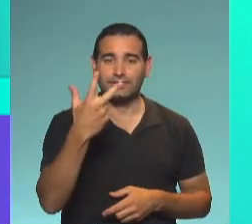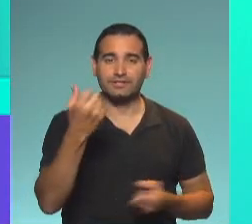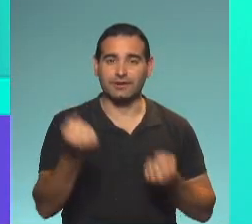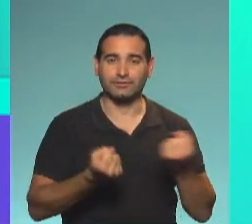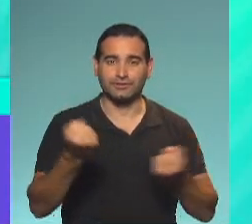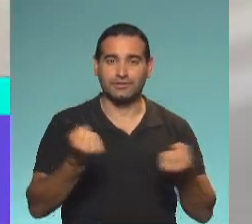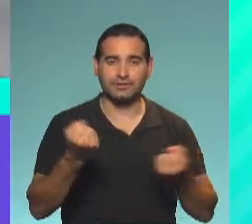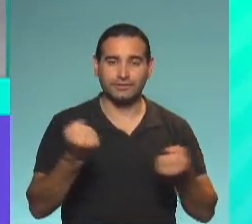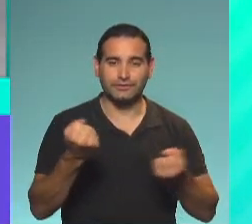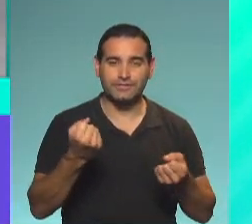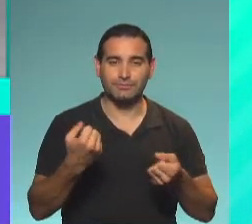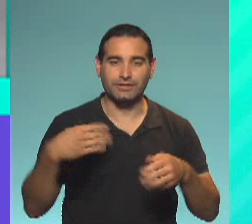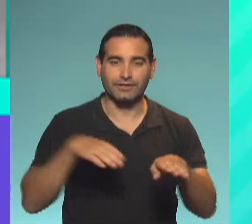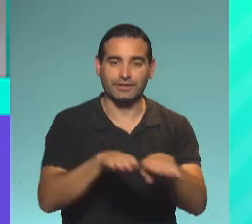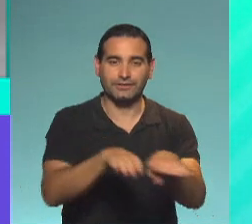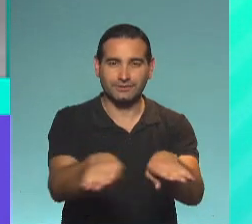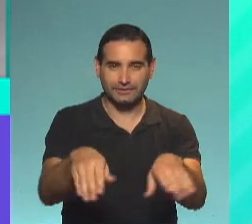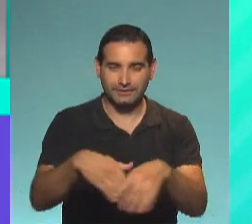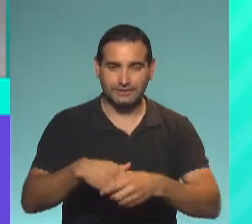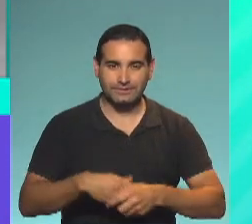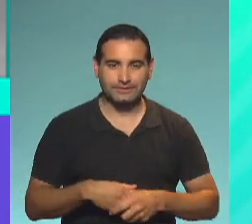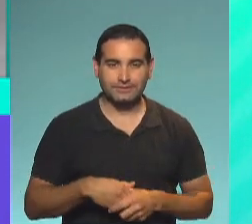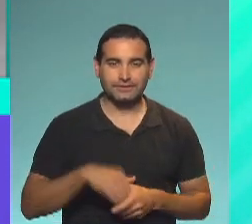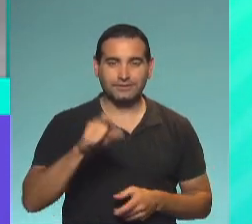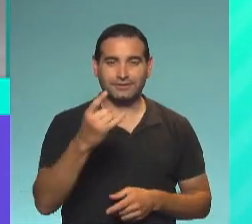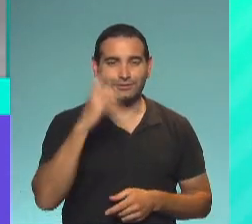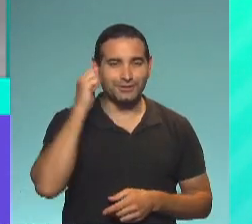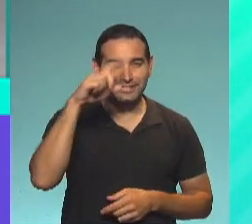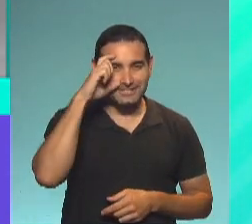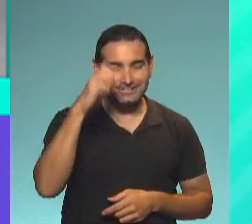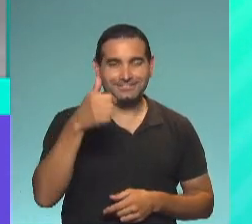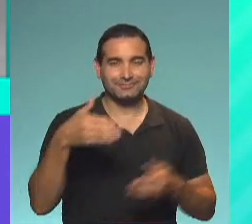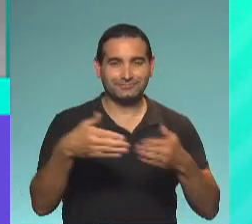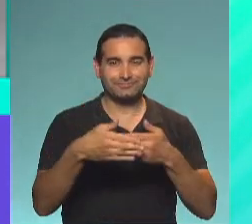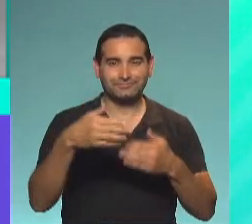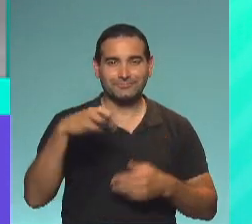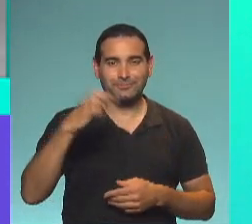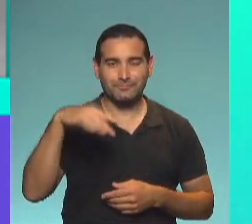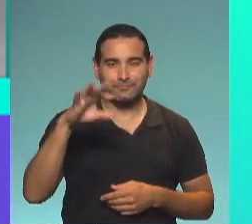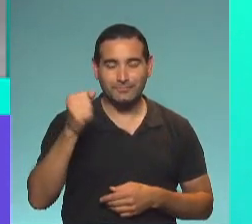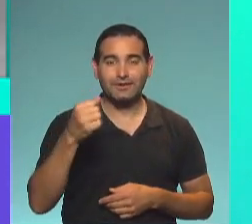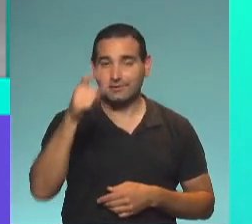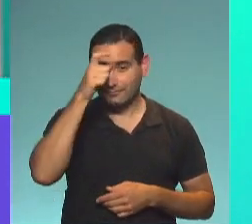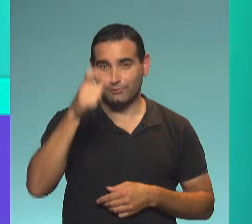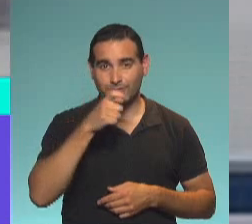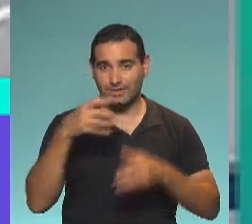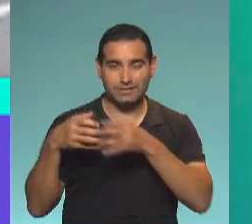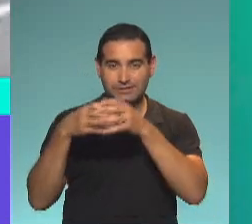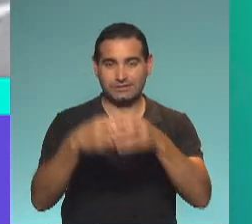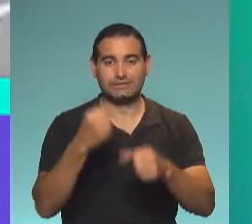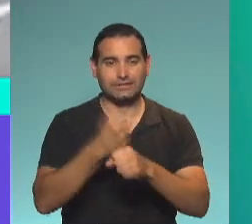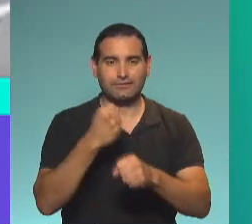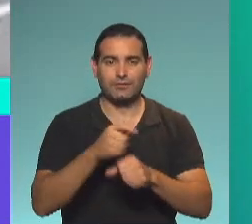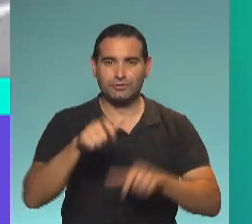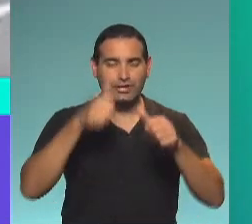automóviles involucrados en este accidente, Lugones y Pampa. Están trabajando bomberos de la ciudad de Buenos Aires. Hay